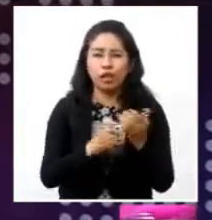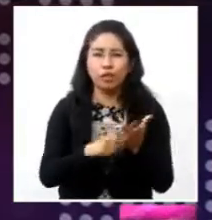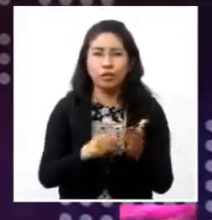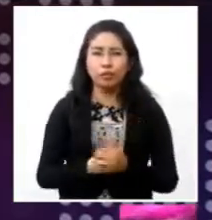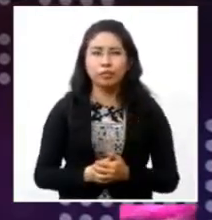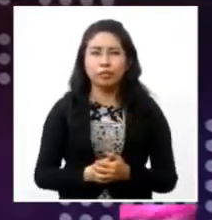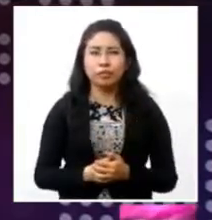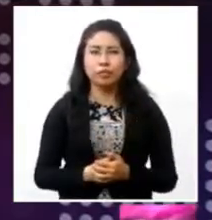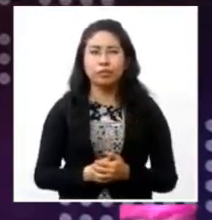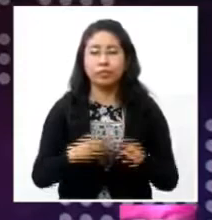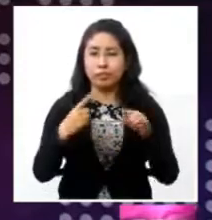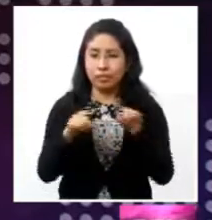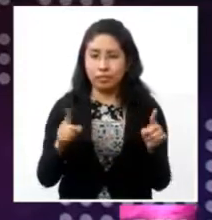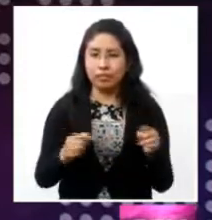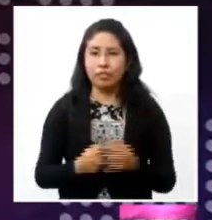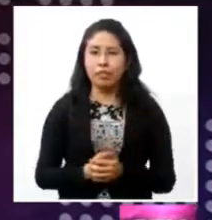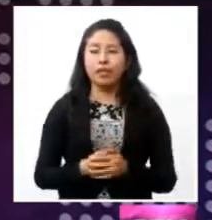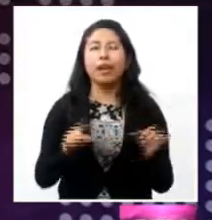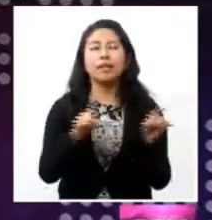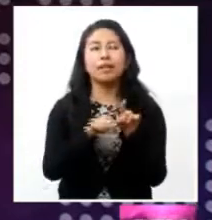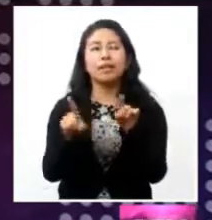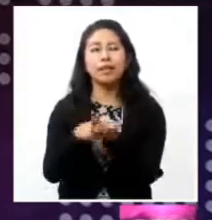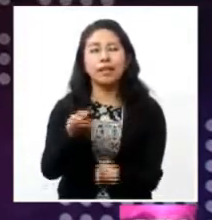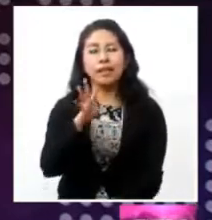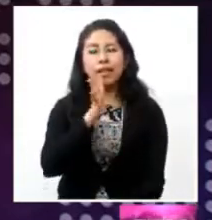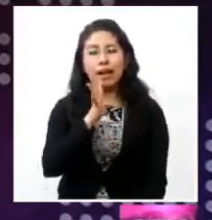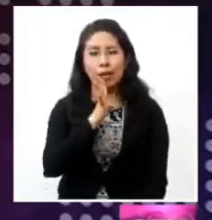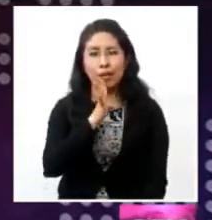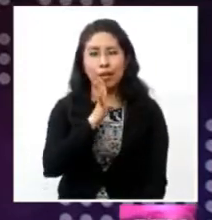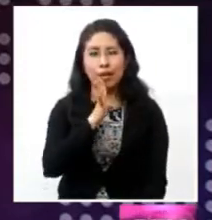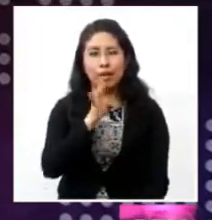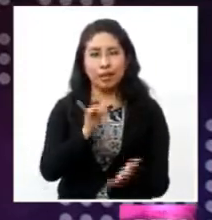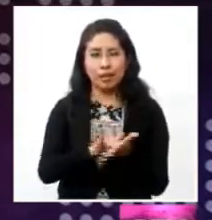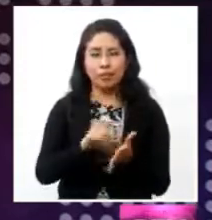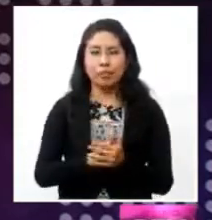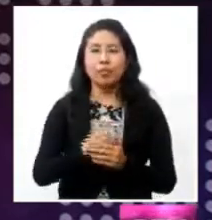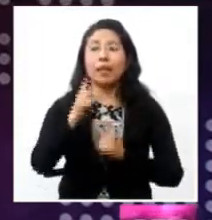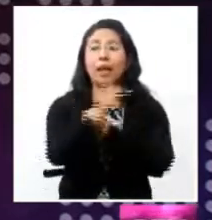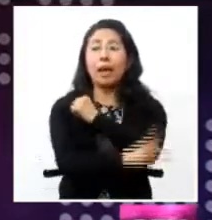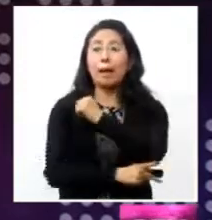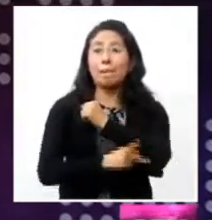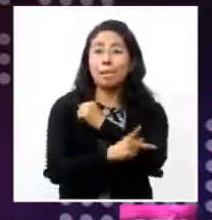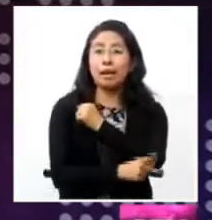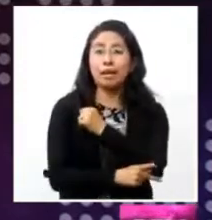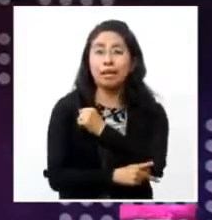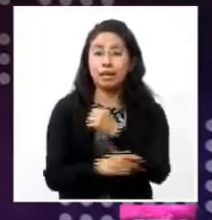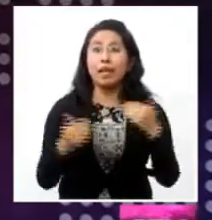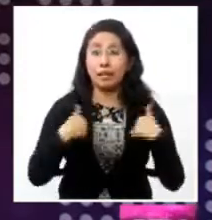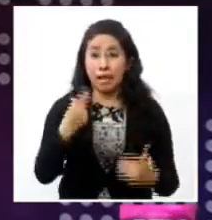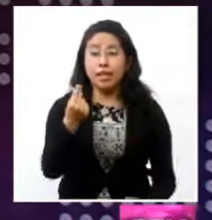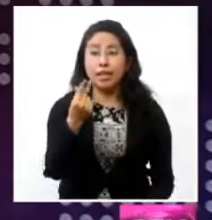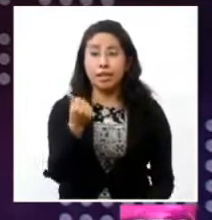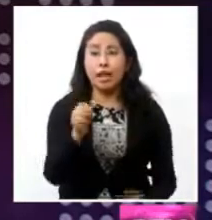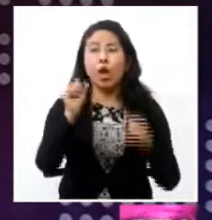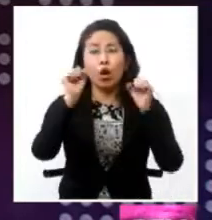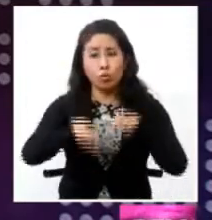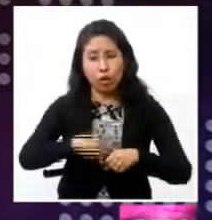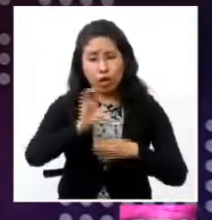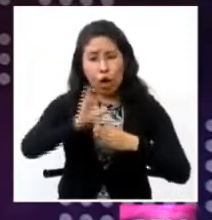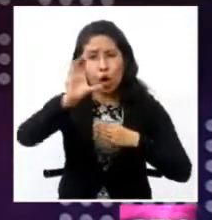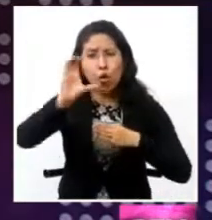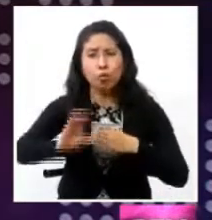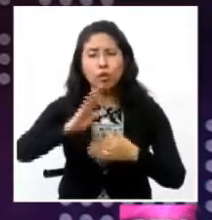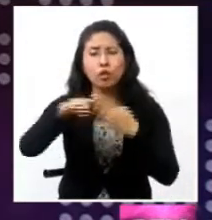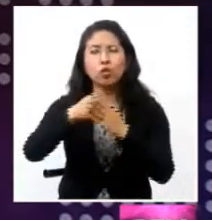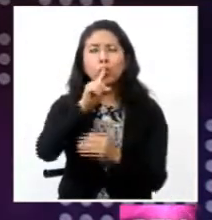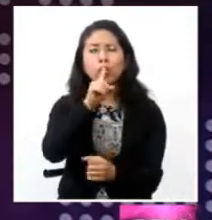nuestra. Pero simultáneamente ha destacado que el país tiene dinero y que se puede cumplir con los